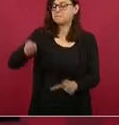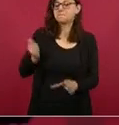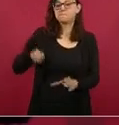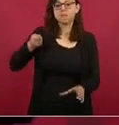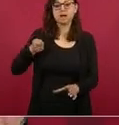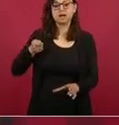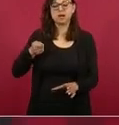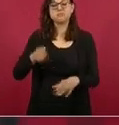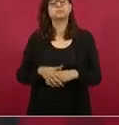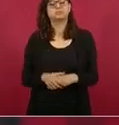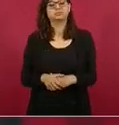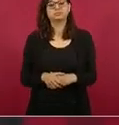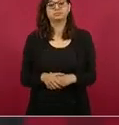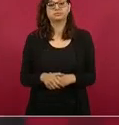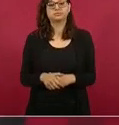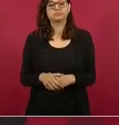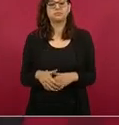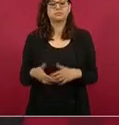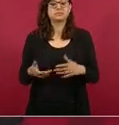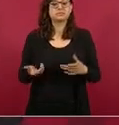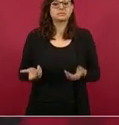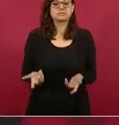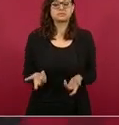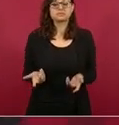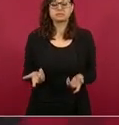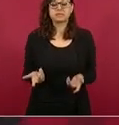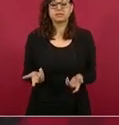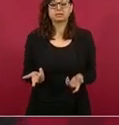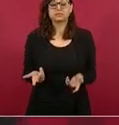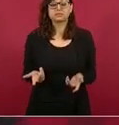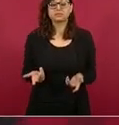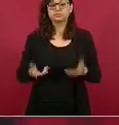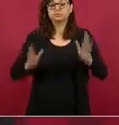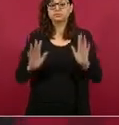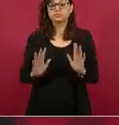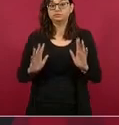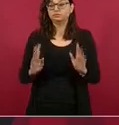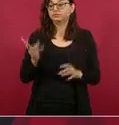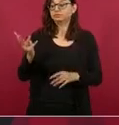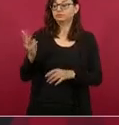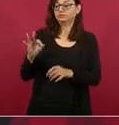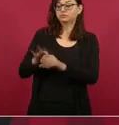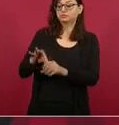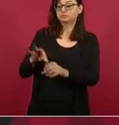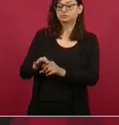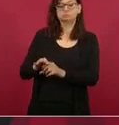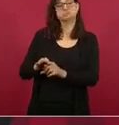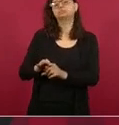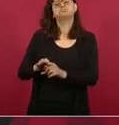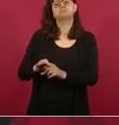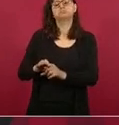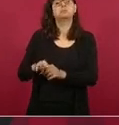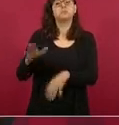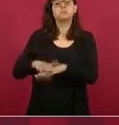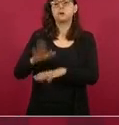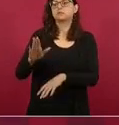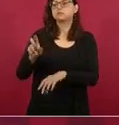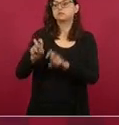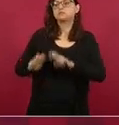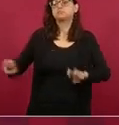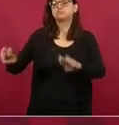siquiera fueron los 4 votos que se necesitaban, fueron más.